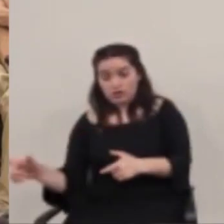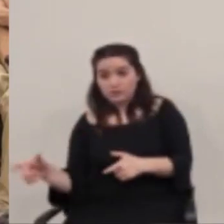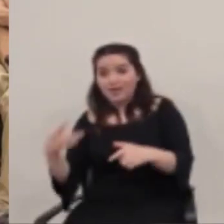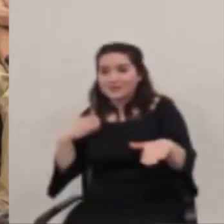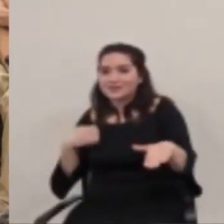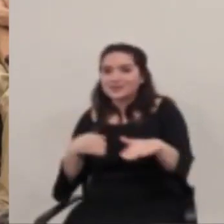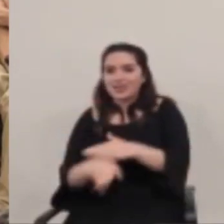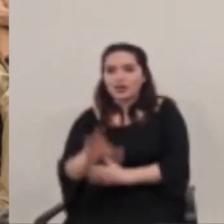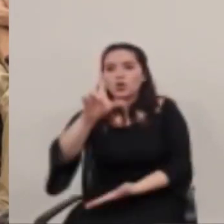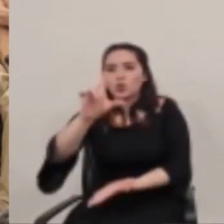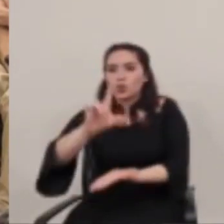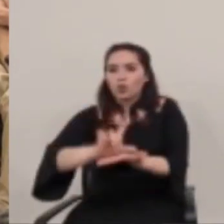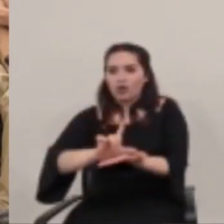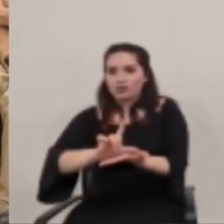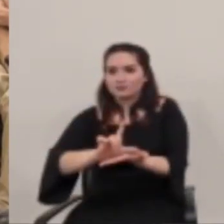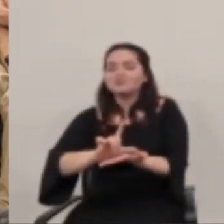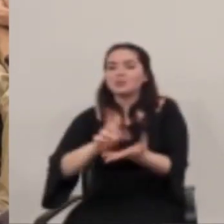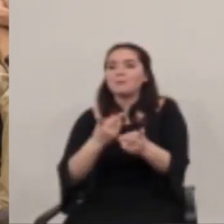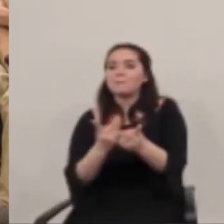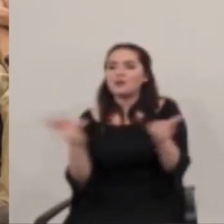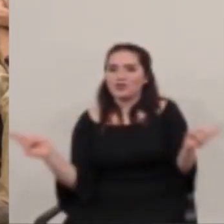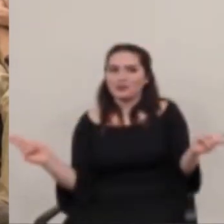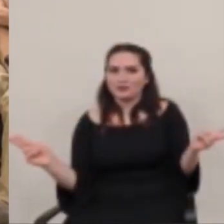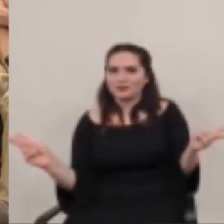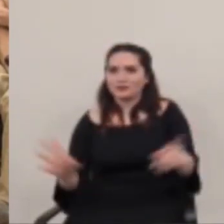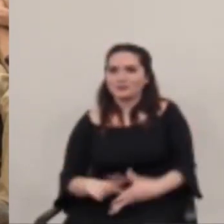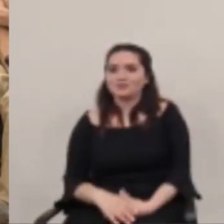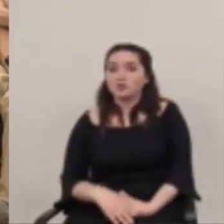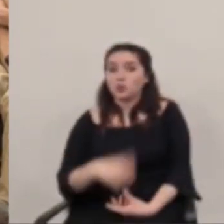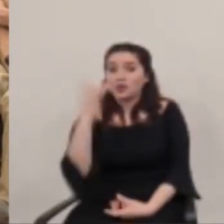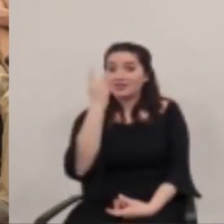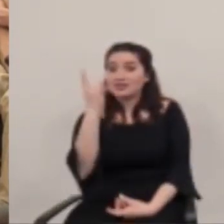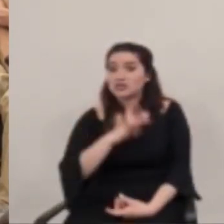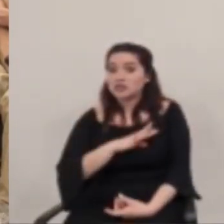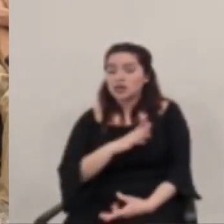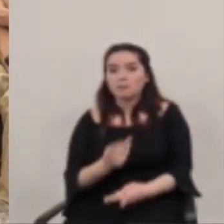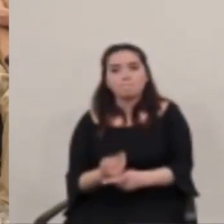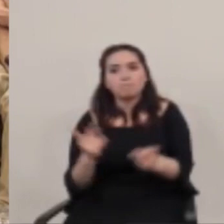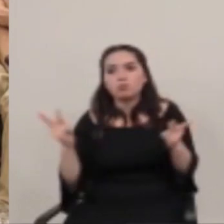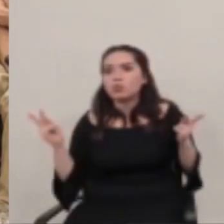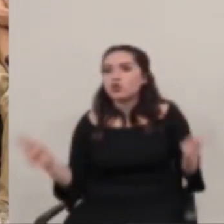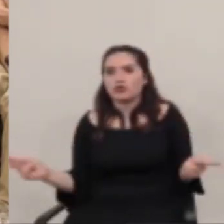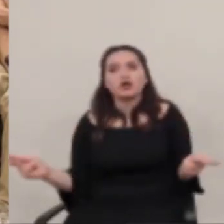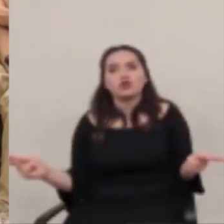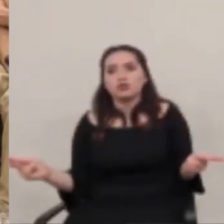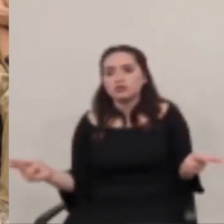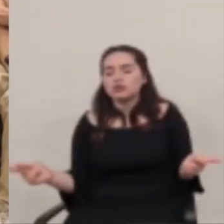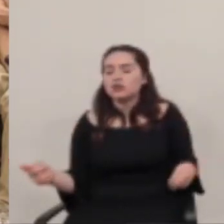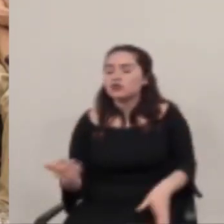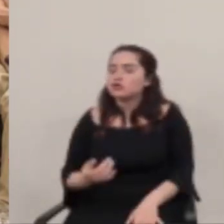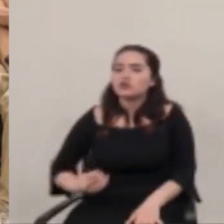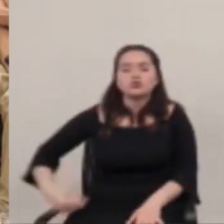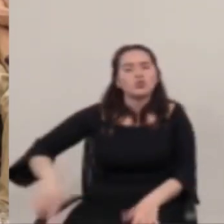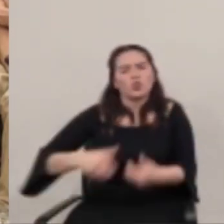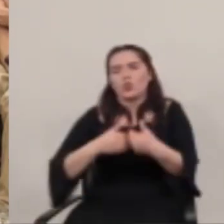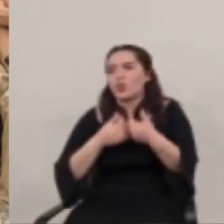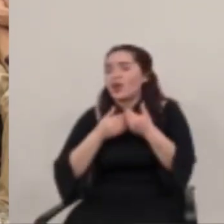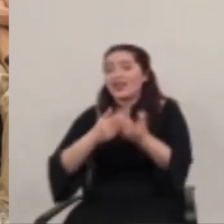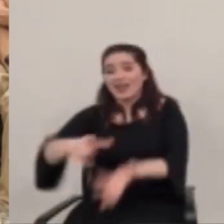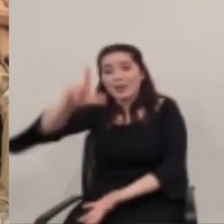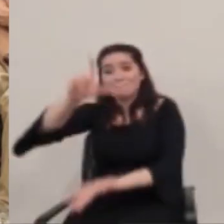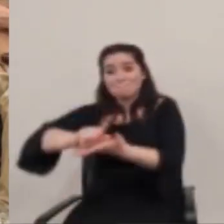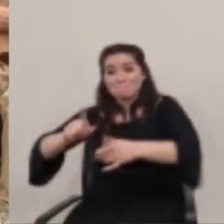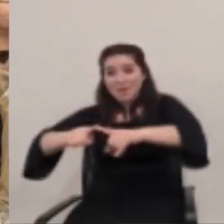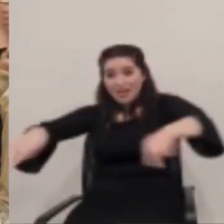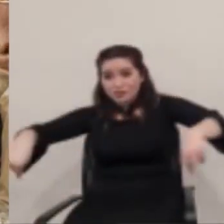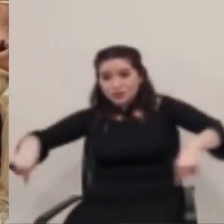acceden a lugares de atención de público. La Universidad de Chile es pública en su conjunto, por tanto, todos los espacios son parte de